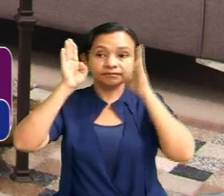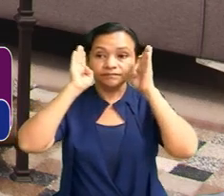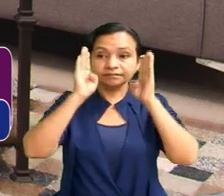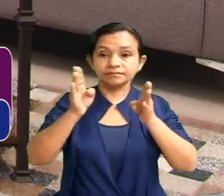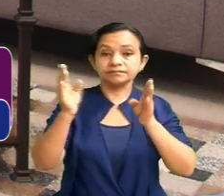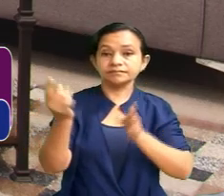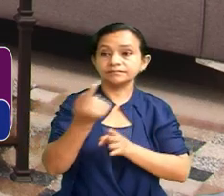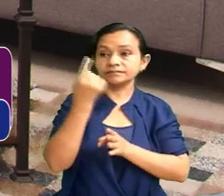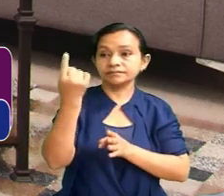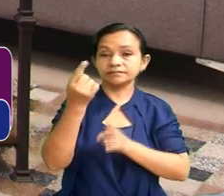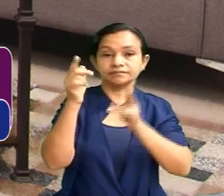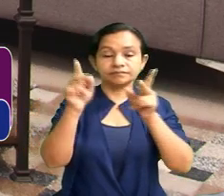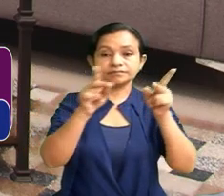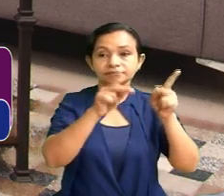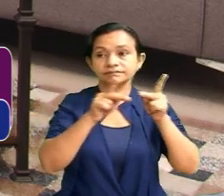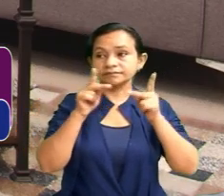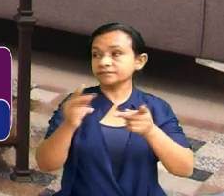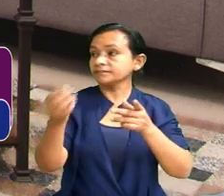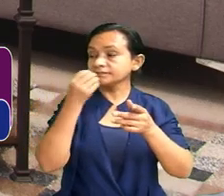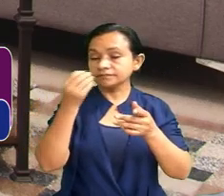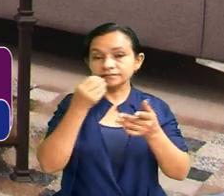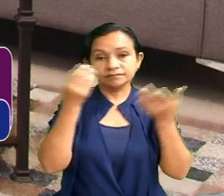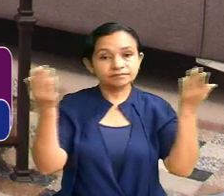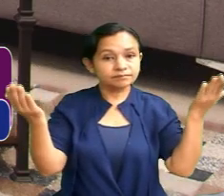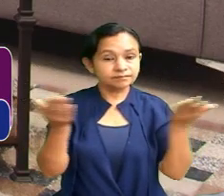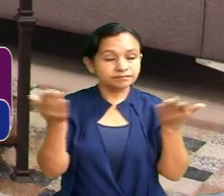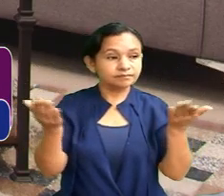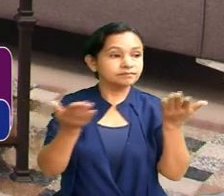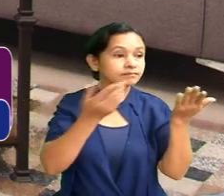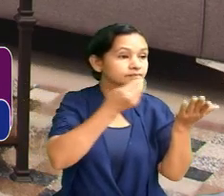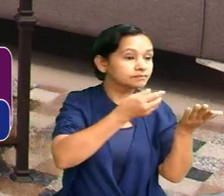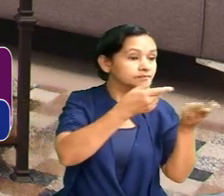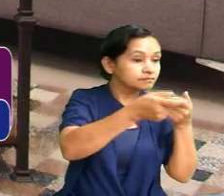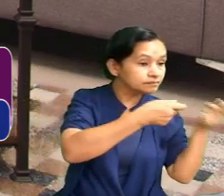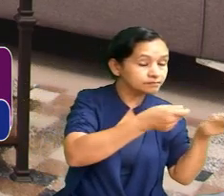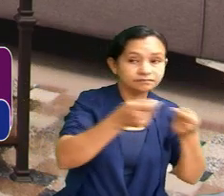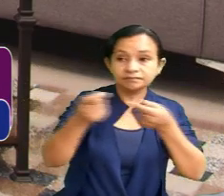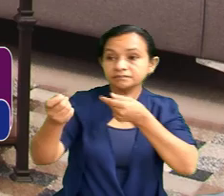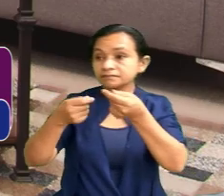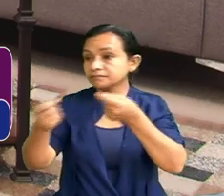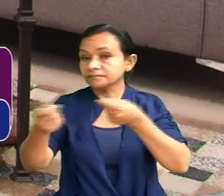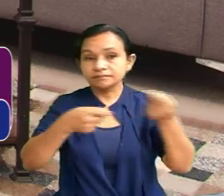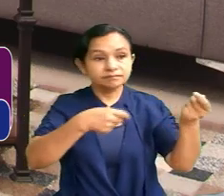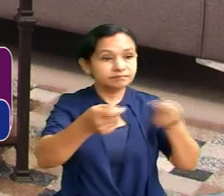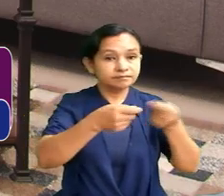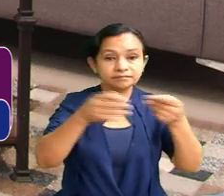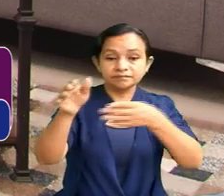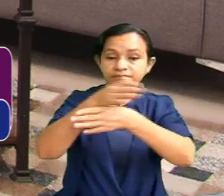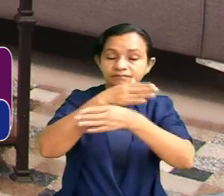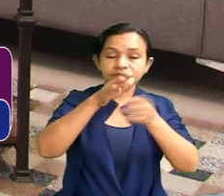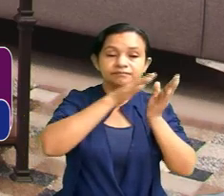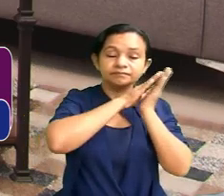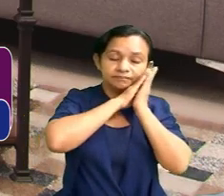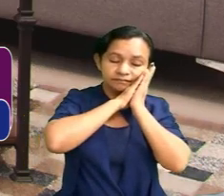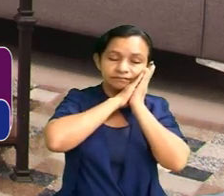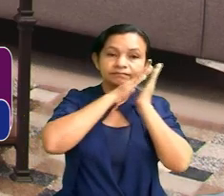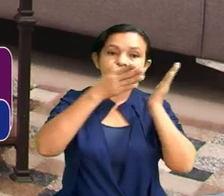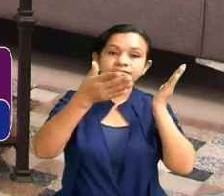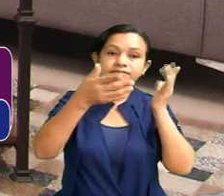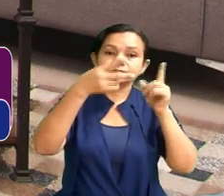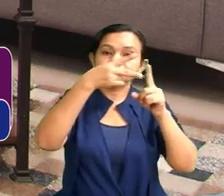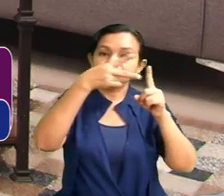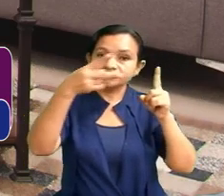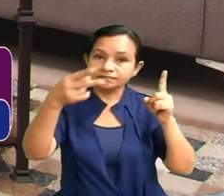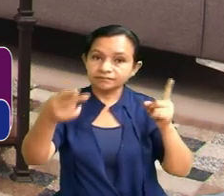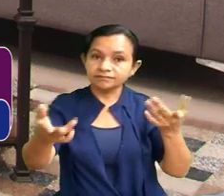solamente para el que de alimentos sino el que vende bebidas sino también el que presta algún servicio de hospedaje de hospedería pues entonces